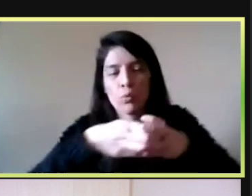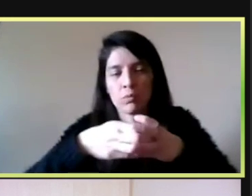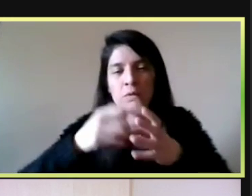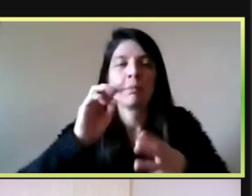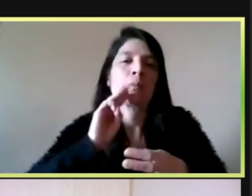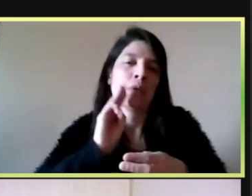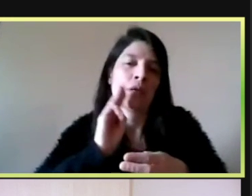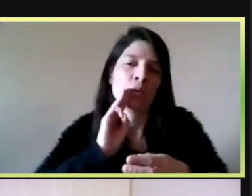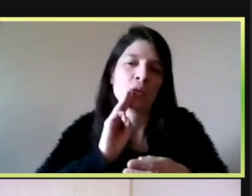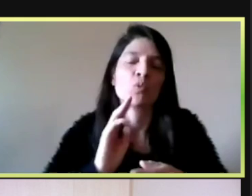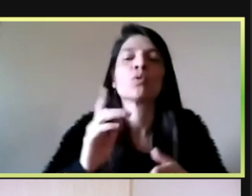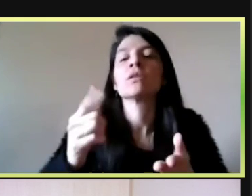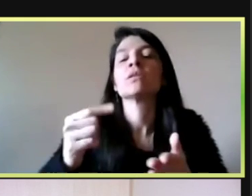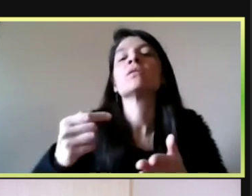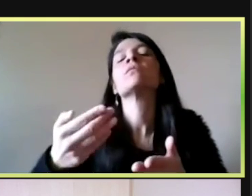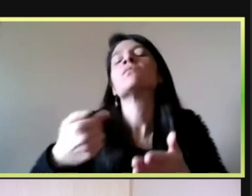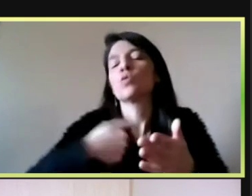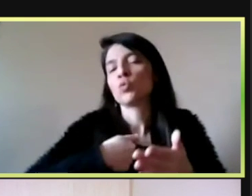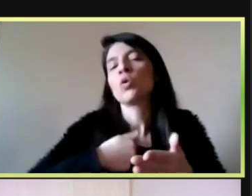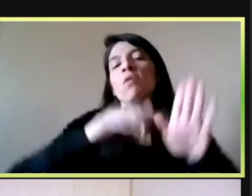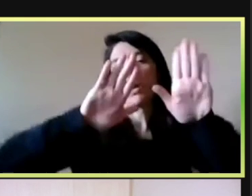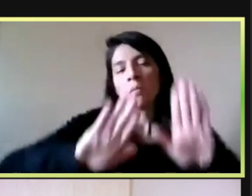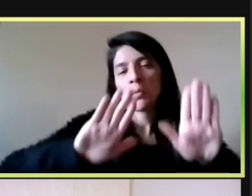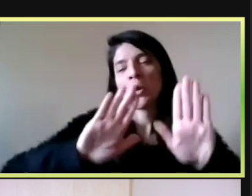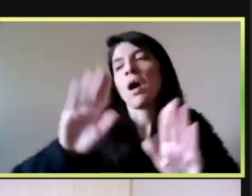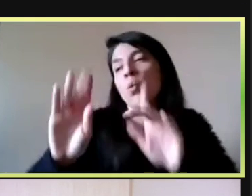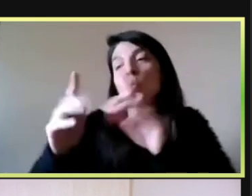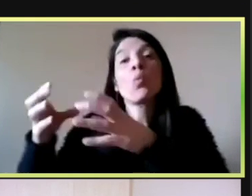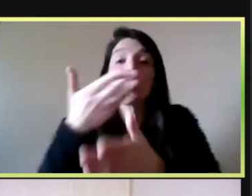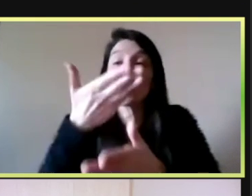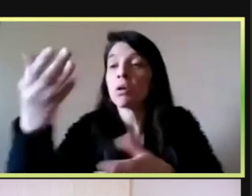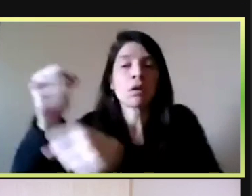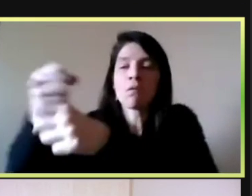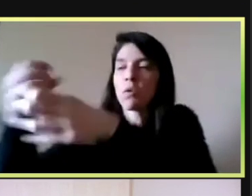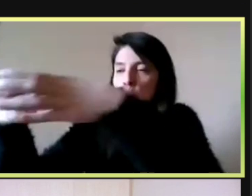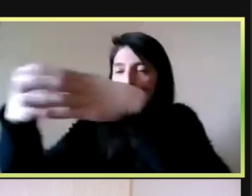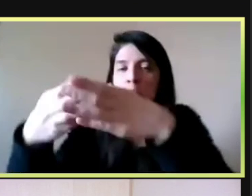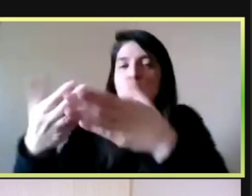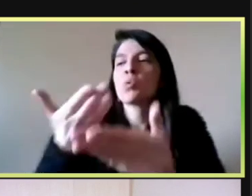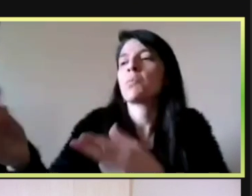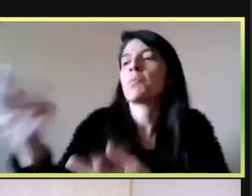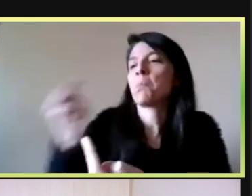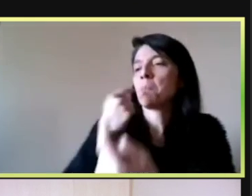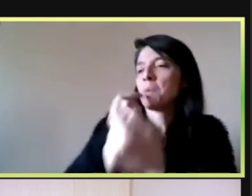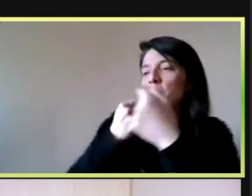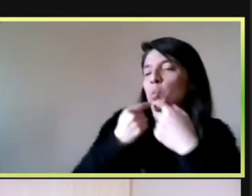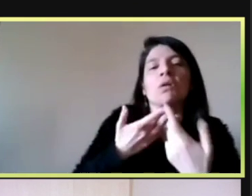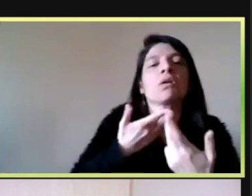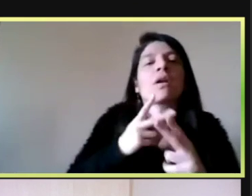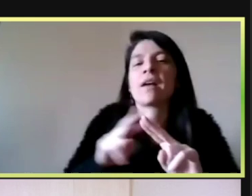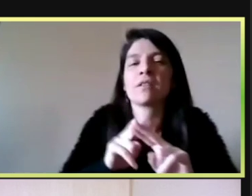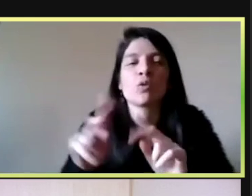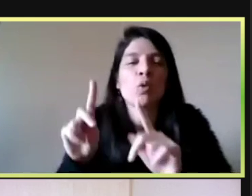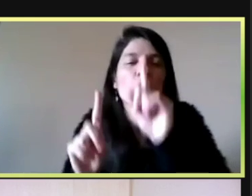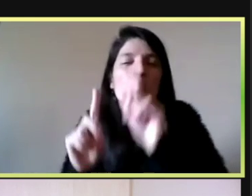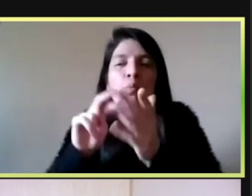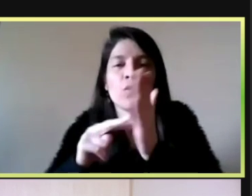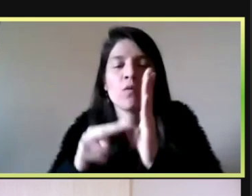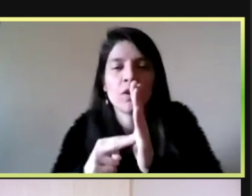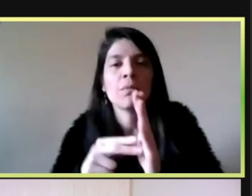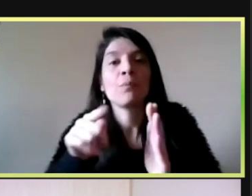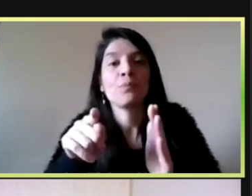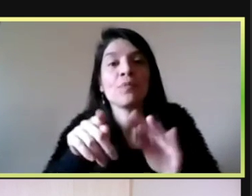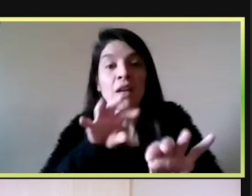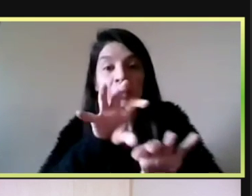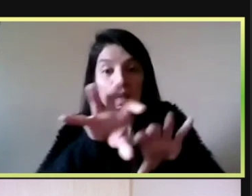responder consultas sobre lo que están realizando, si es que tienen algún problema. Obviamente la actividad va a ser basada en lo que hemos realizado